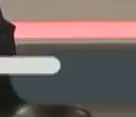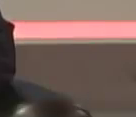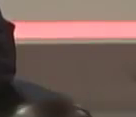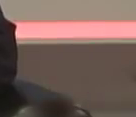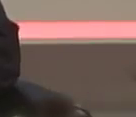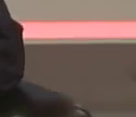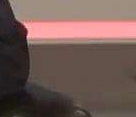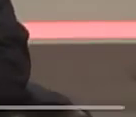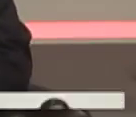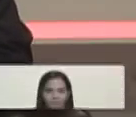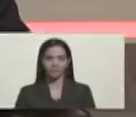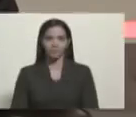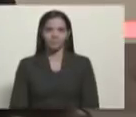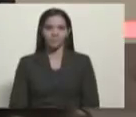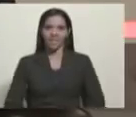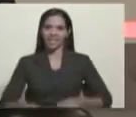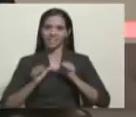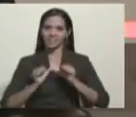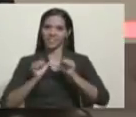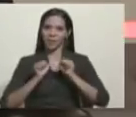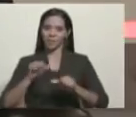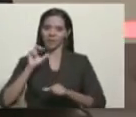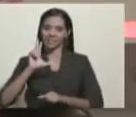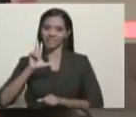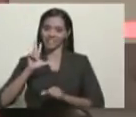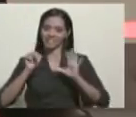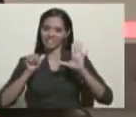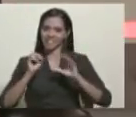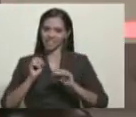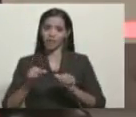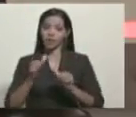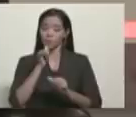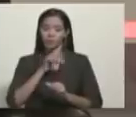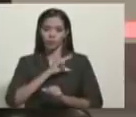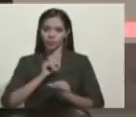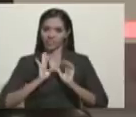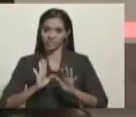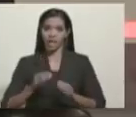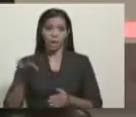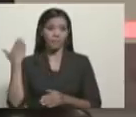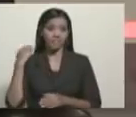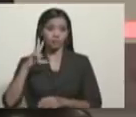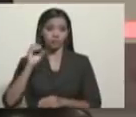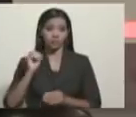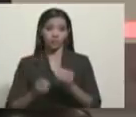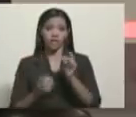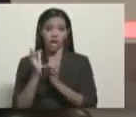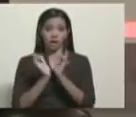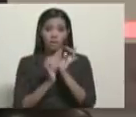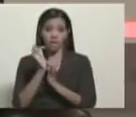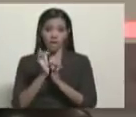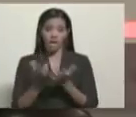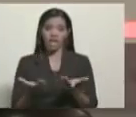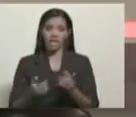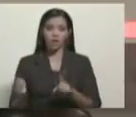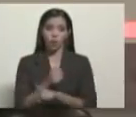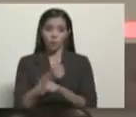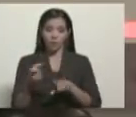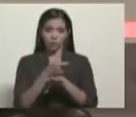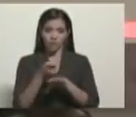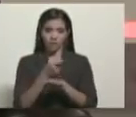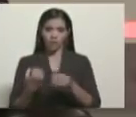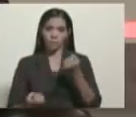Y continuamos en 360, donde la información no se detiene. El pasado 30 de abril, en el marco del golpe de Estado que intentó realizar la derecha en nuestro